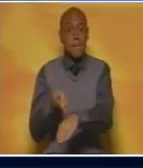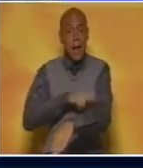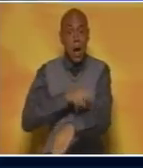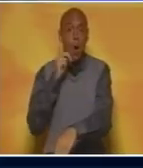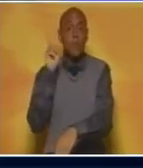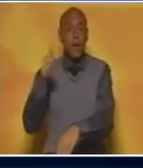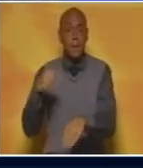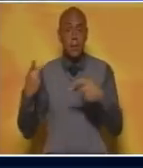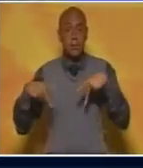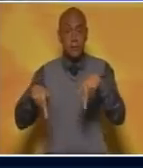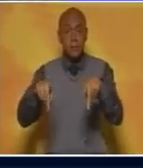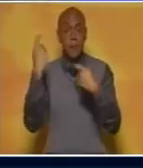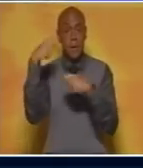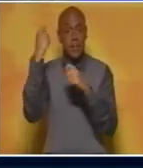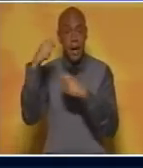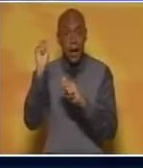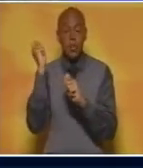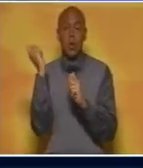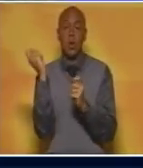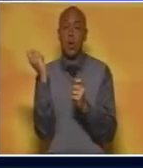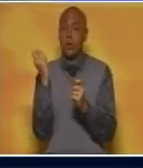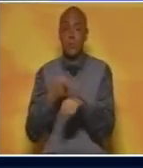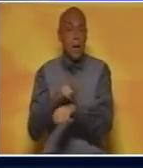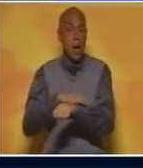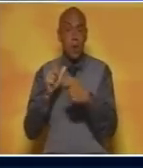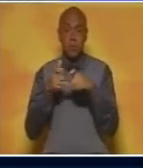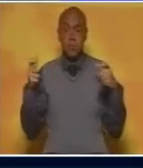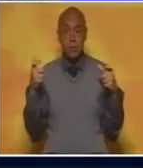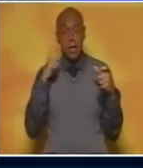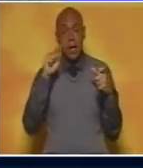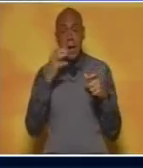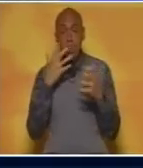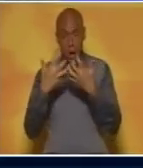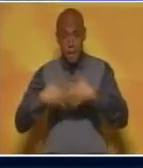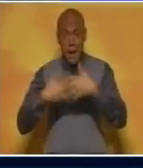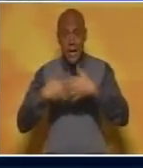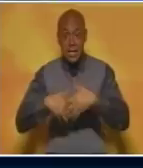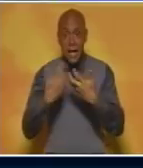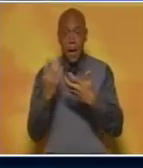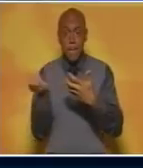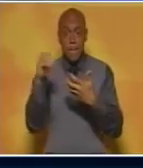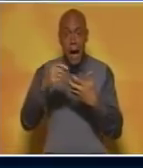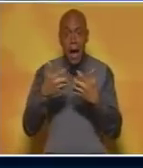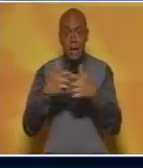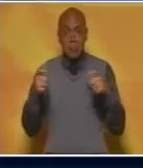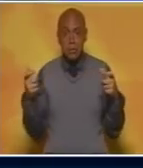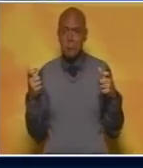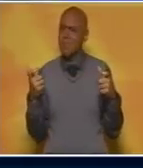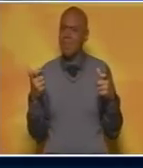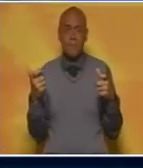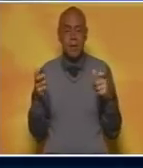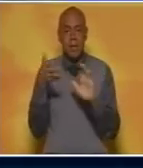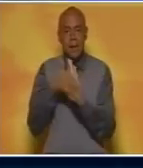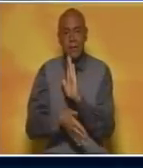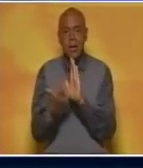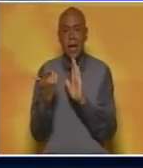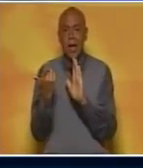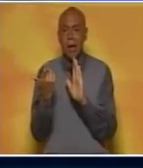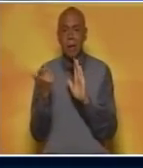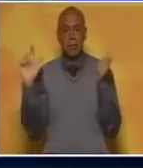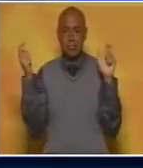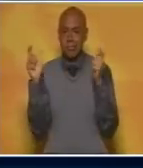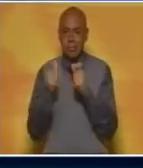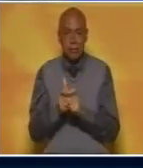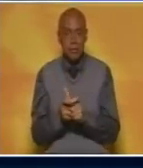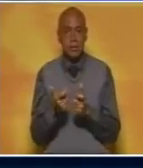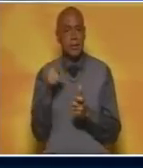mercado. En vez de crecer las empresas y la base tributaria, lo que hace es que disminuye. Y